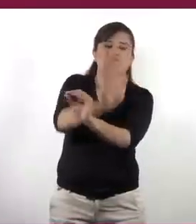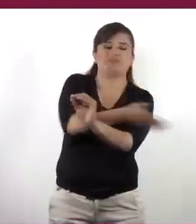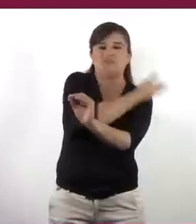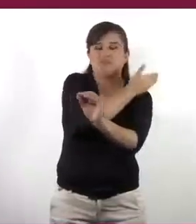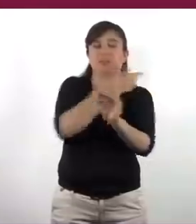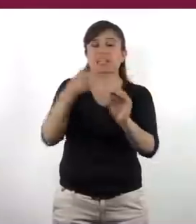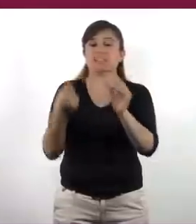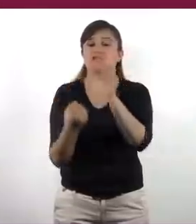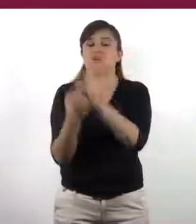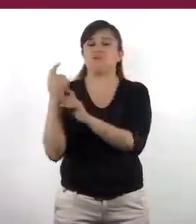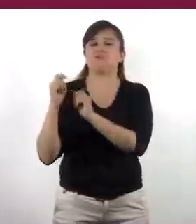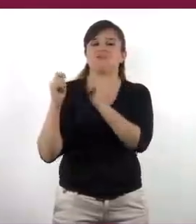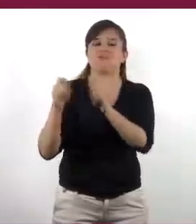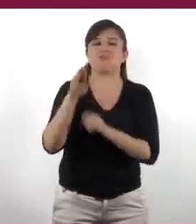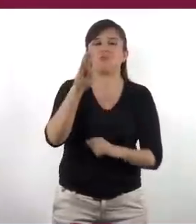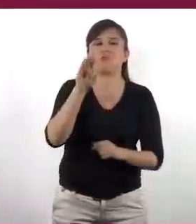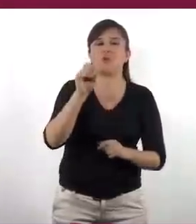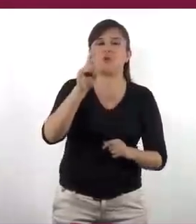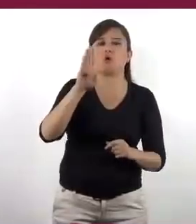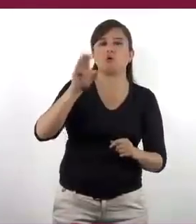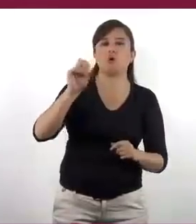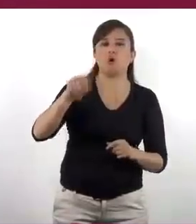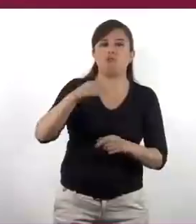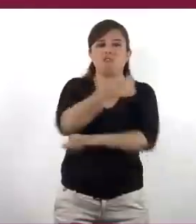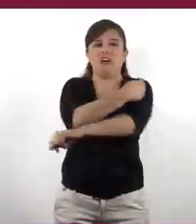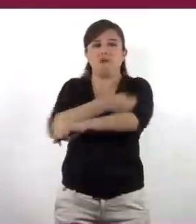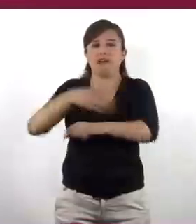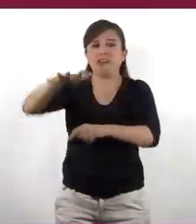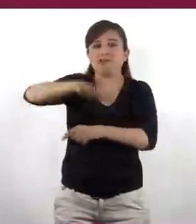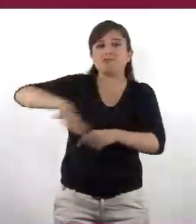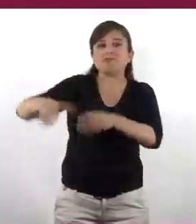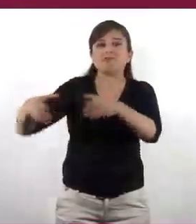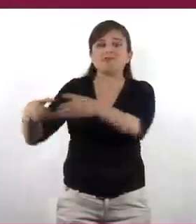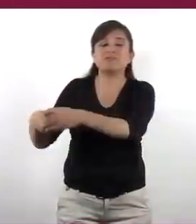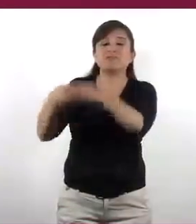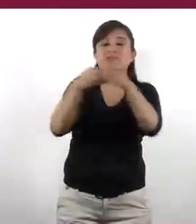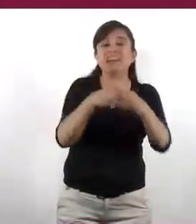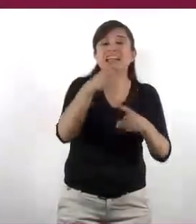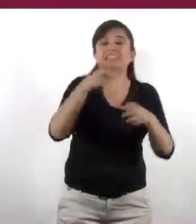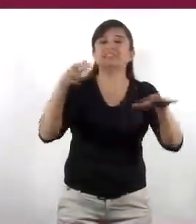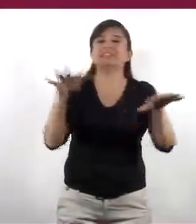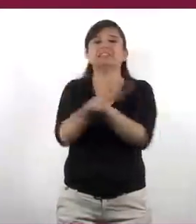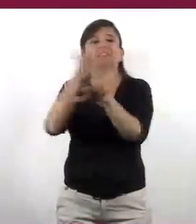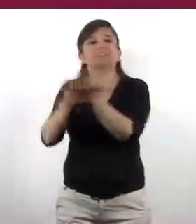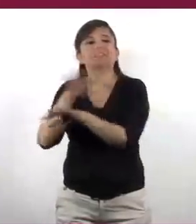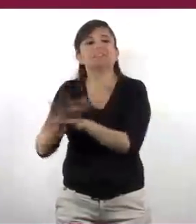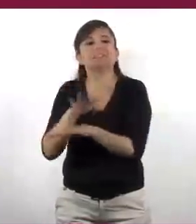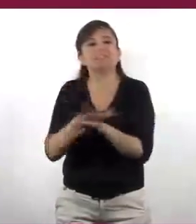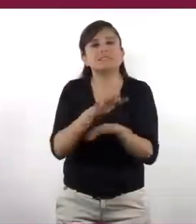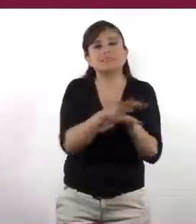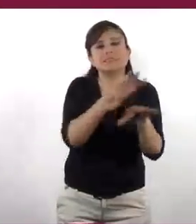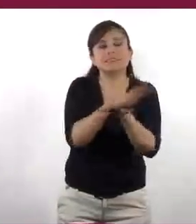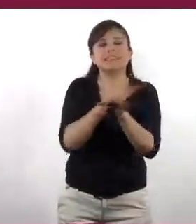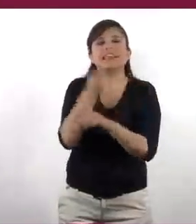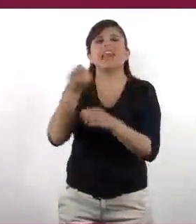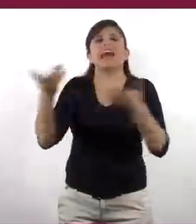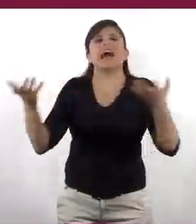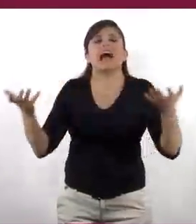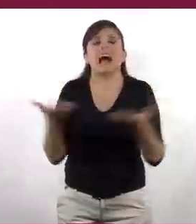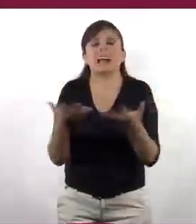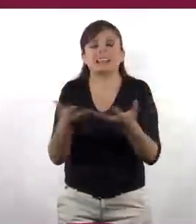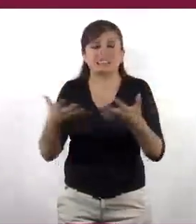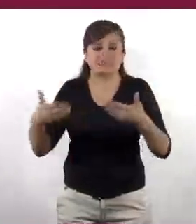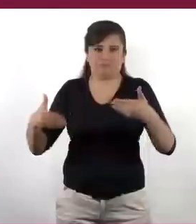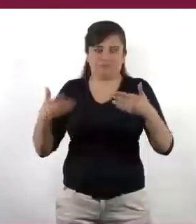Borbón. Este acontecimiento también representó una serie de cambios, puesto que puso en práctica